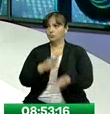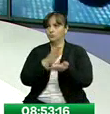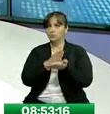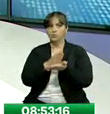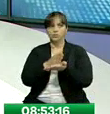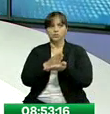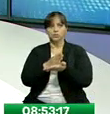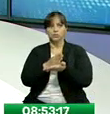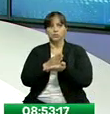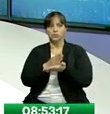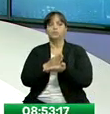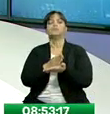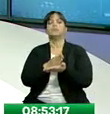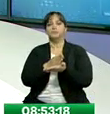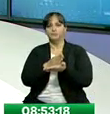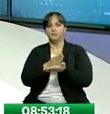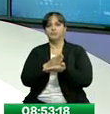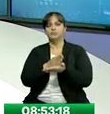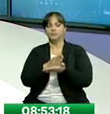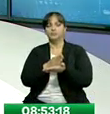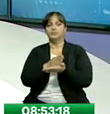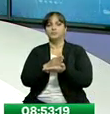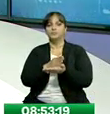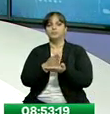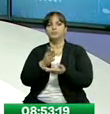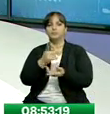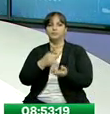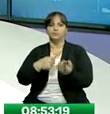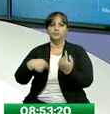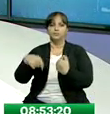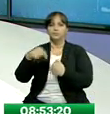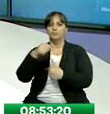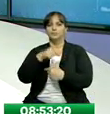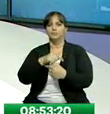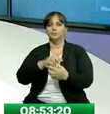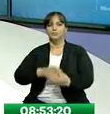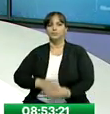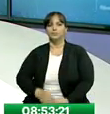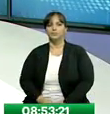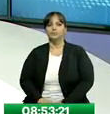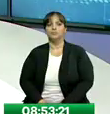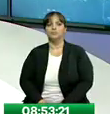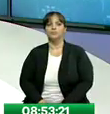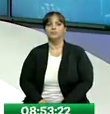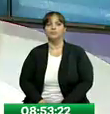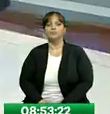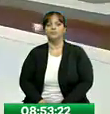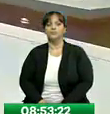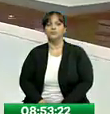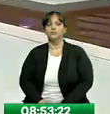pues vámonos un corte entonces en este momento y volvemos enseguida con ustedes con más información